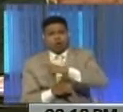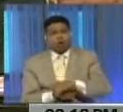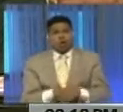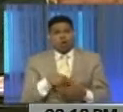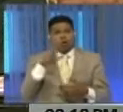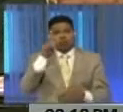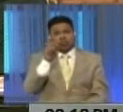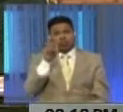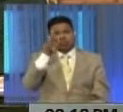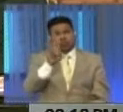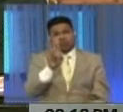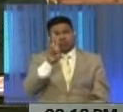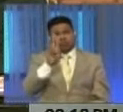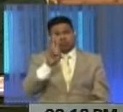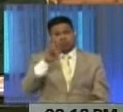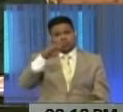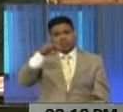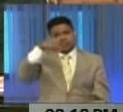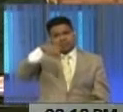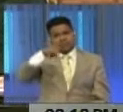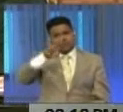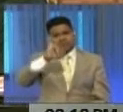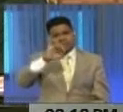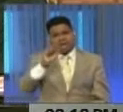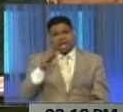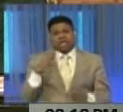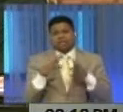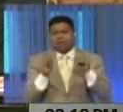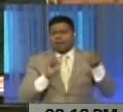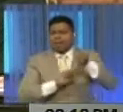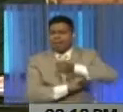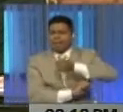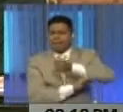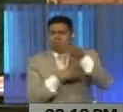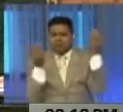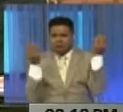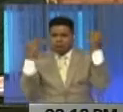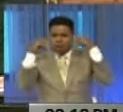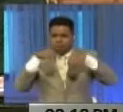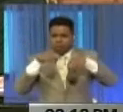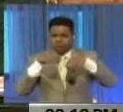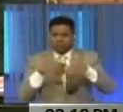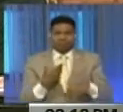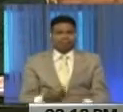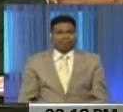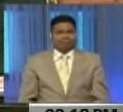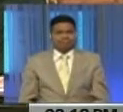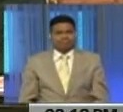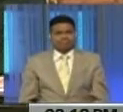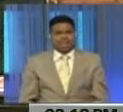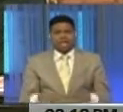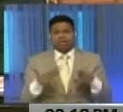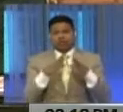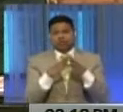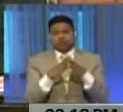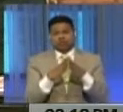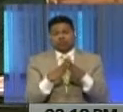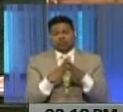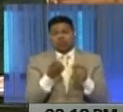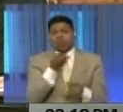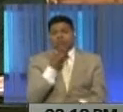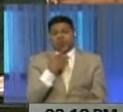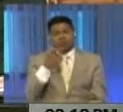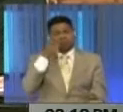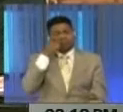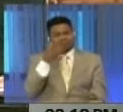Turquía. Y todo el apoyo para que esos acuerdos entre Turquía, un pueblo noble,